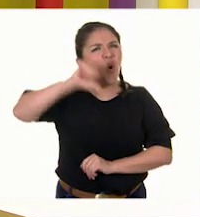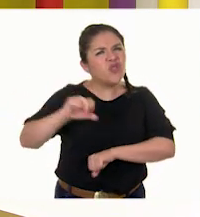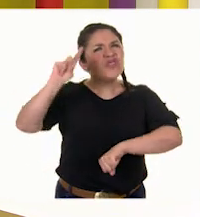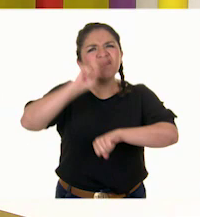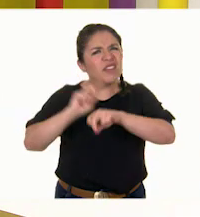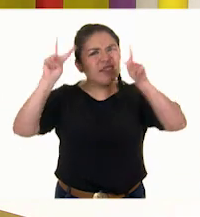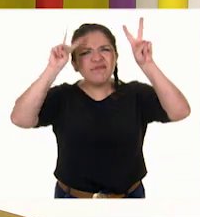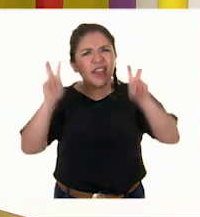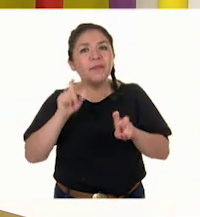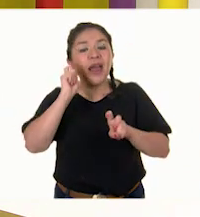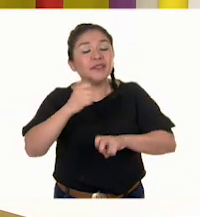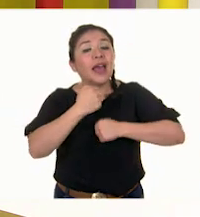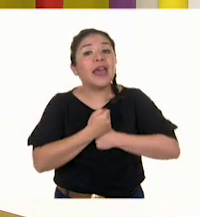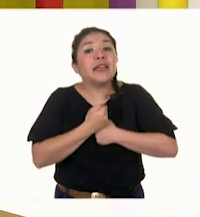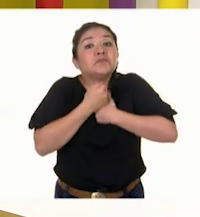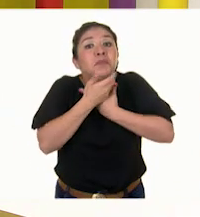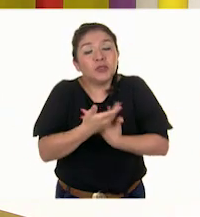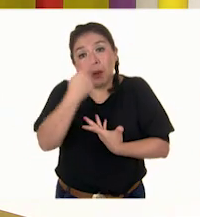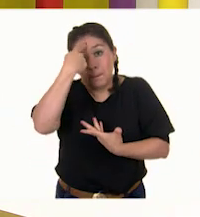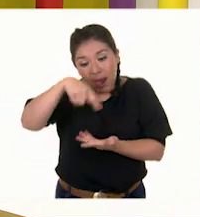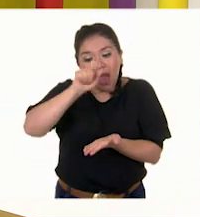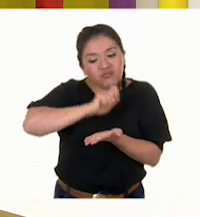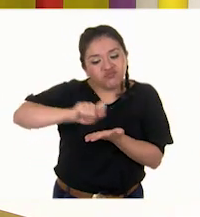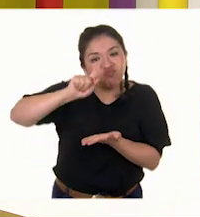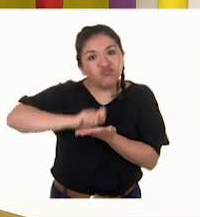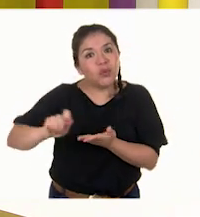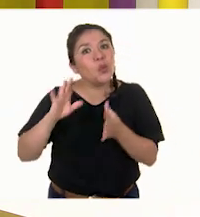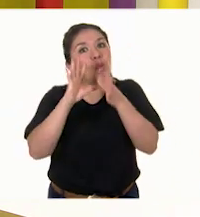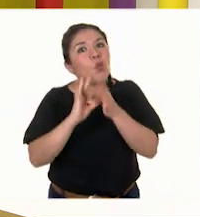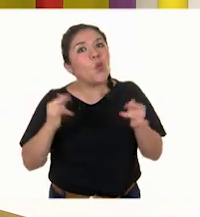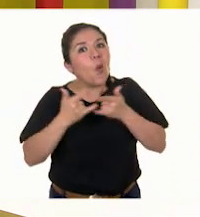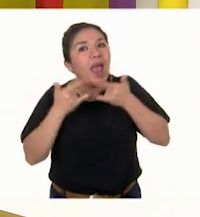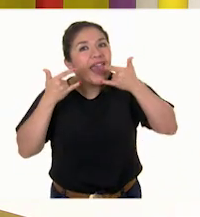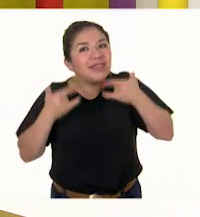será expresiones para escribir cuentos.